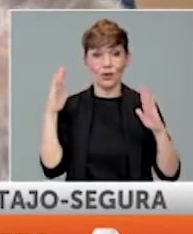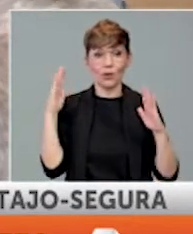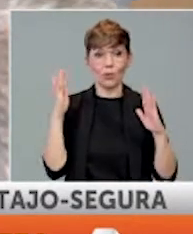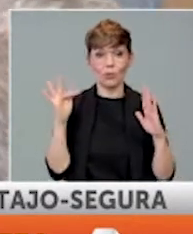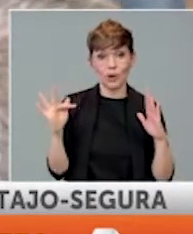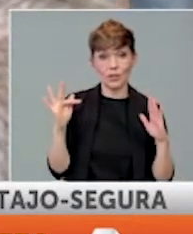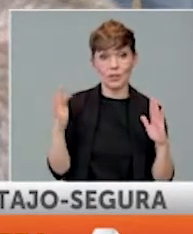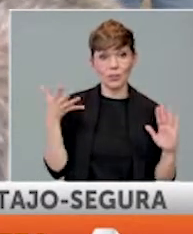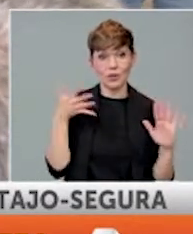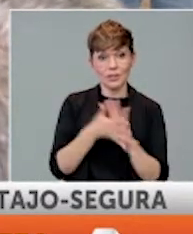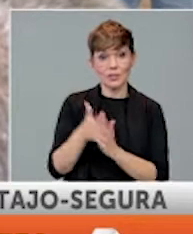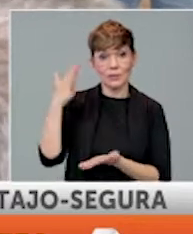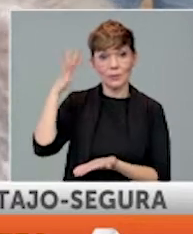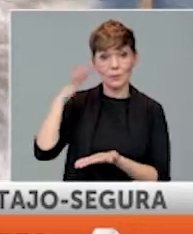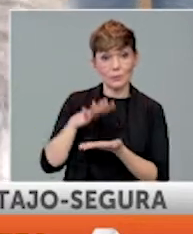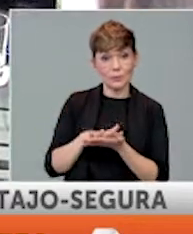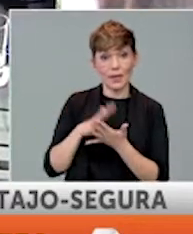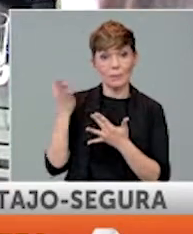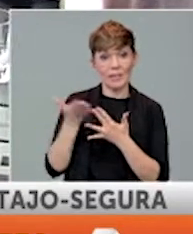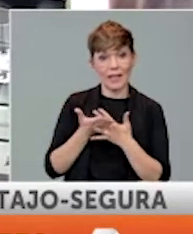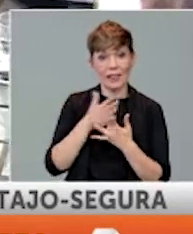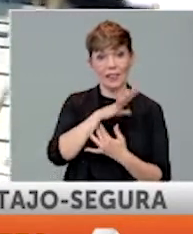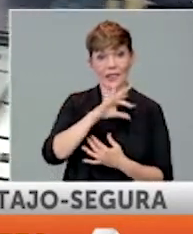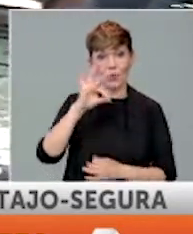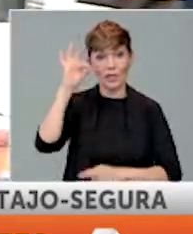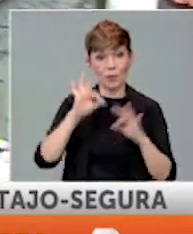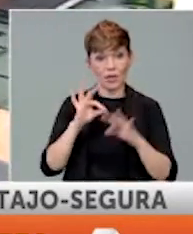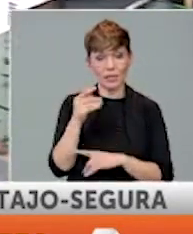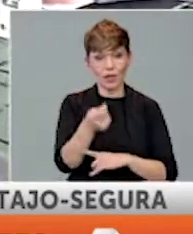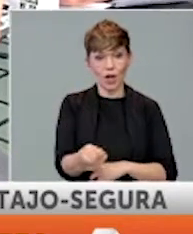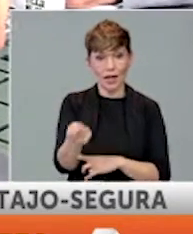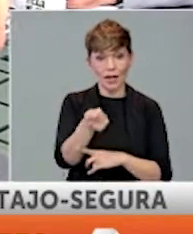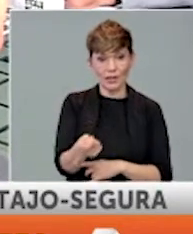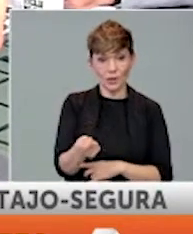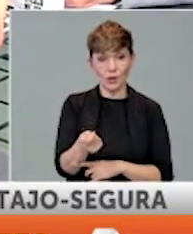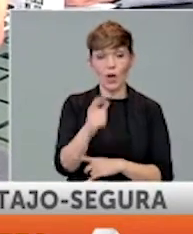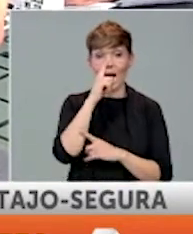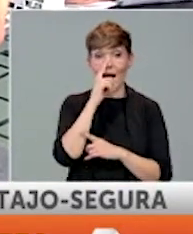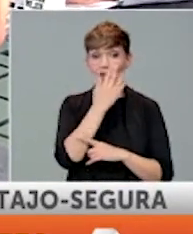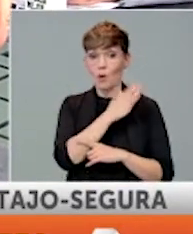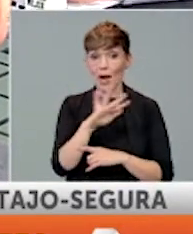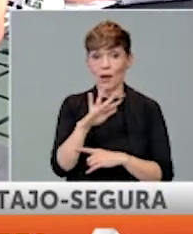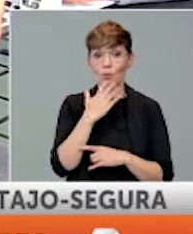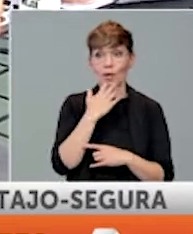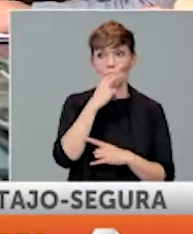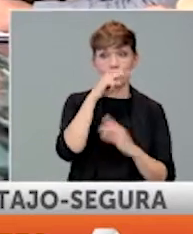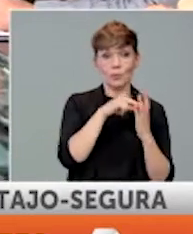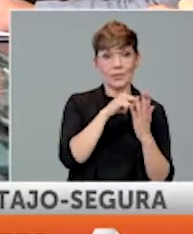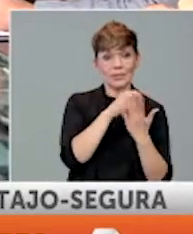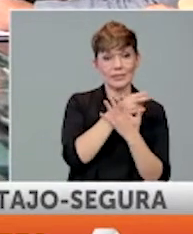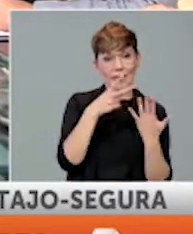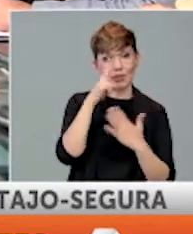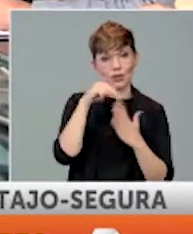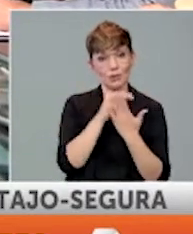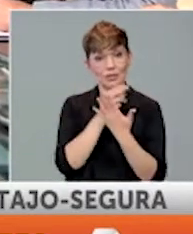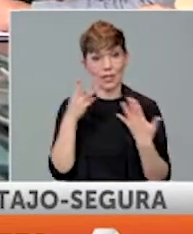la reducción del torno al 50% de las aguas que llegaron para el regadío. En años malísimos, como en el 2007-2018, significará